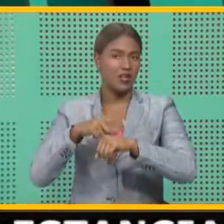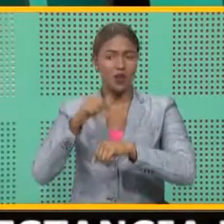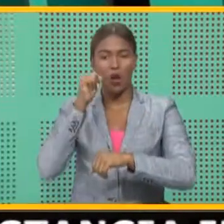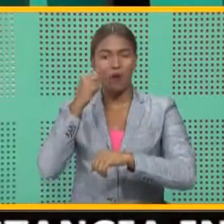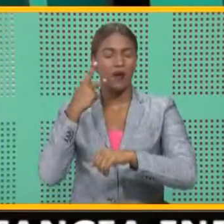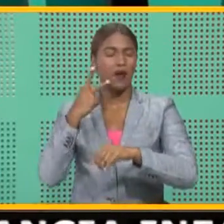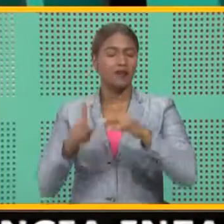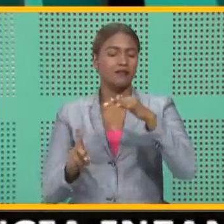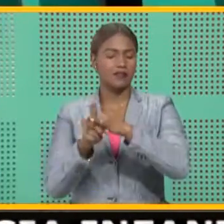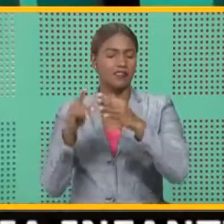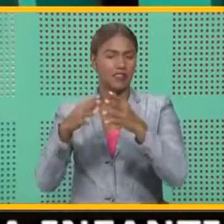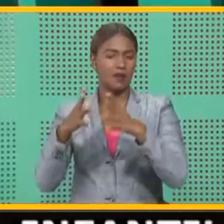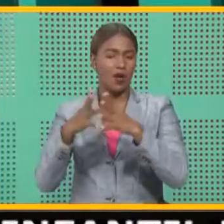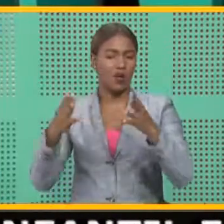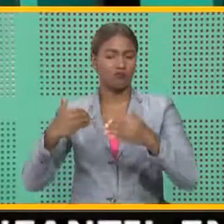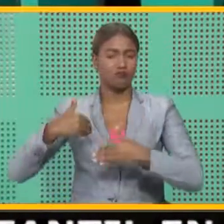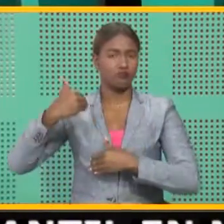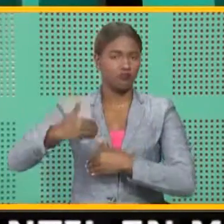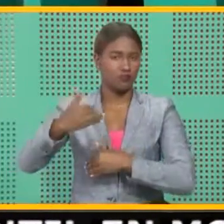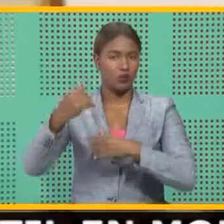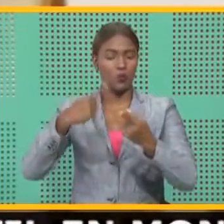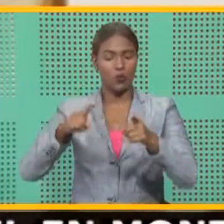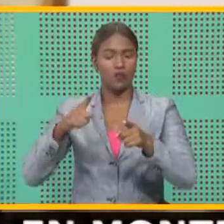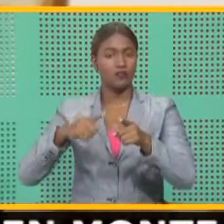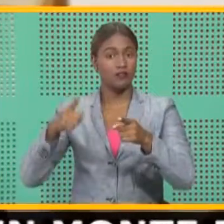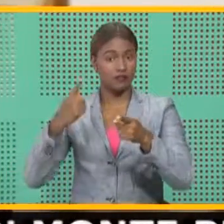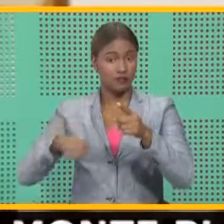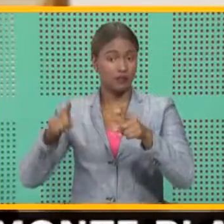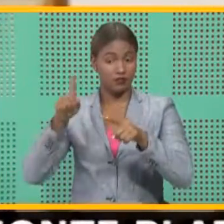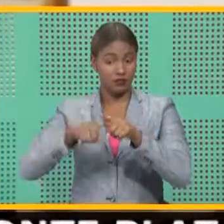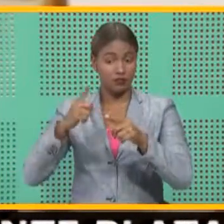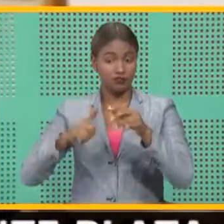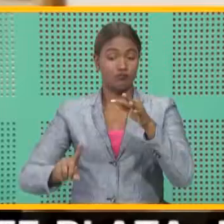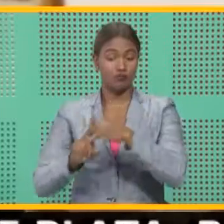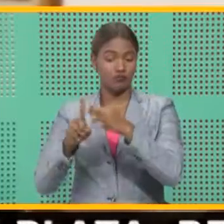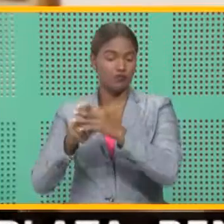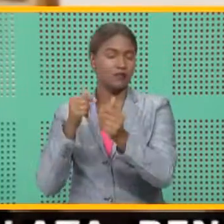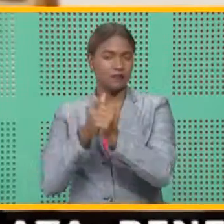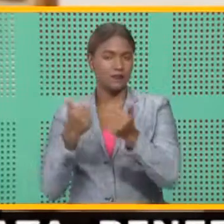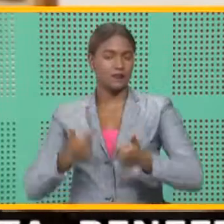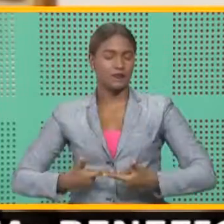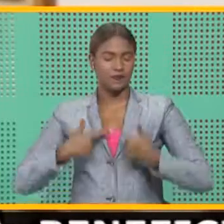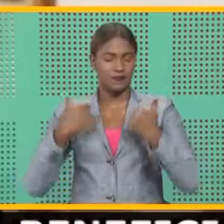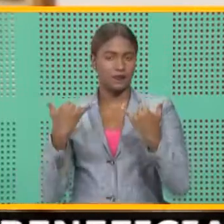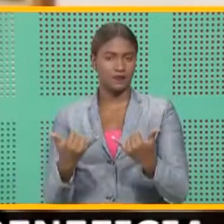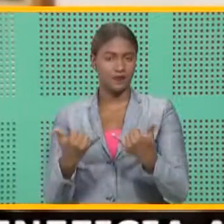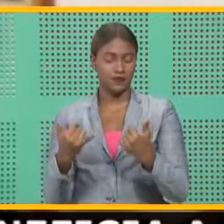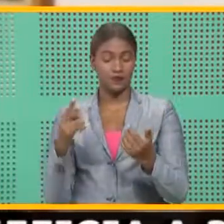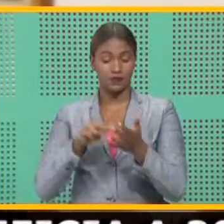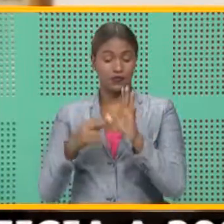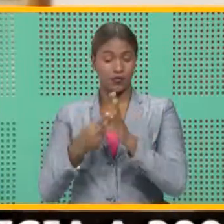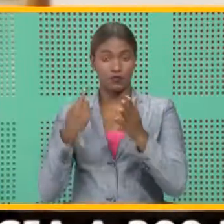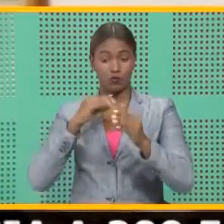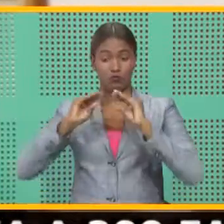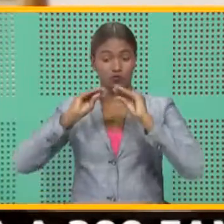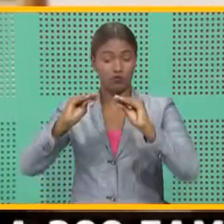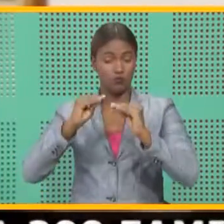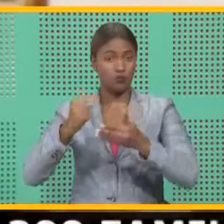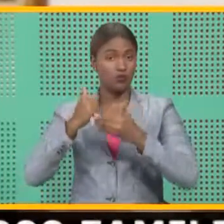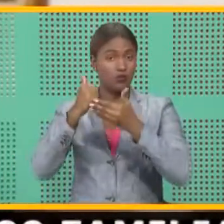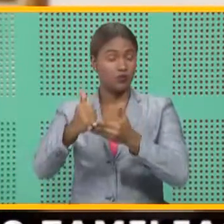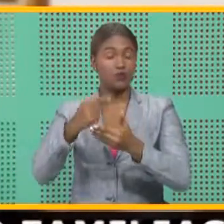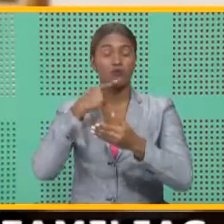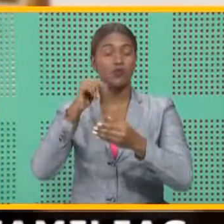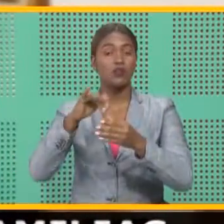dengue, en la magnitud en que se presentan cuando se dan casos de como este que estamos viviendo actualmente. Así es que la capacitación es